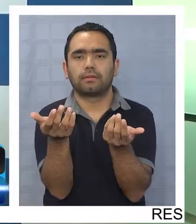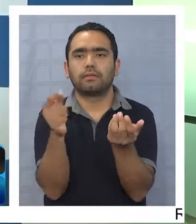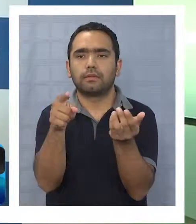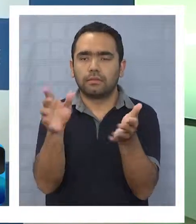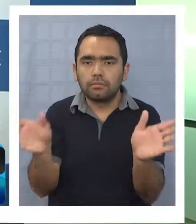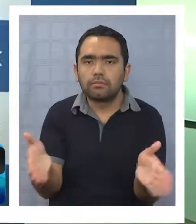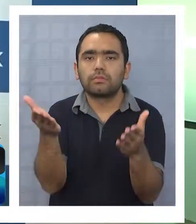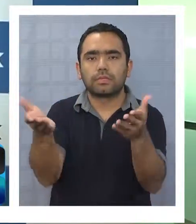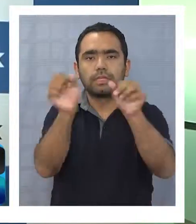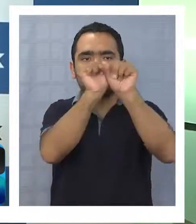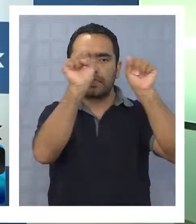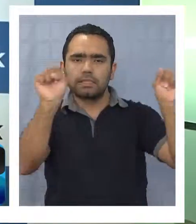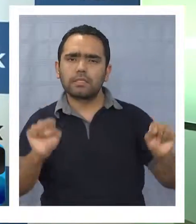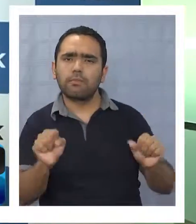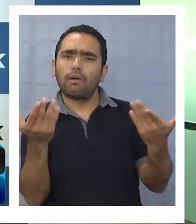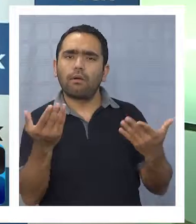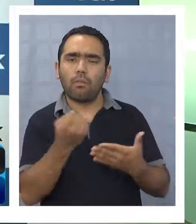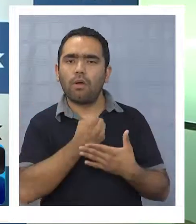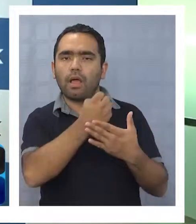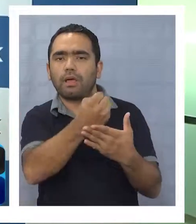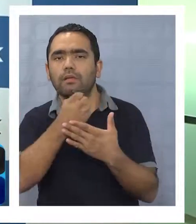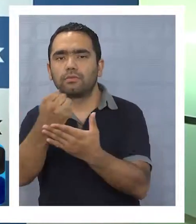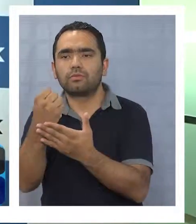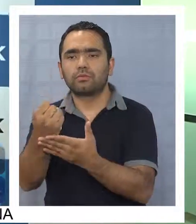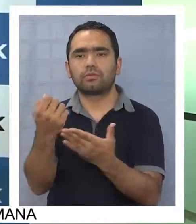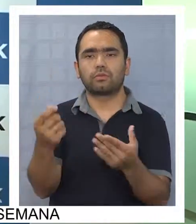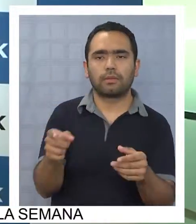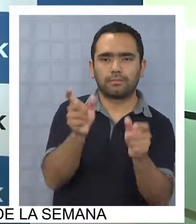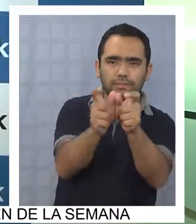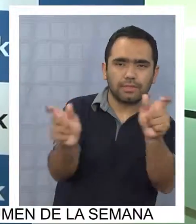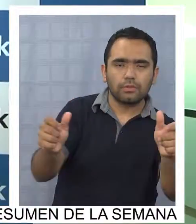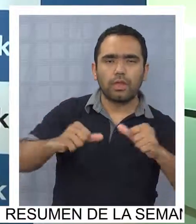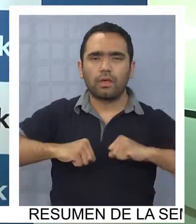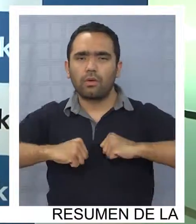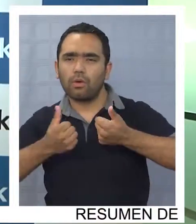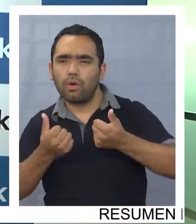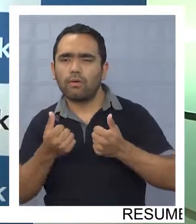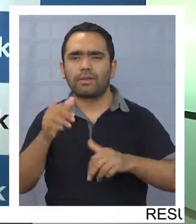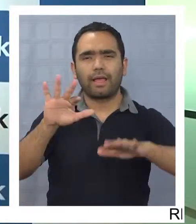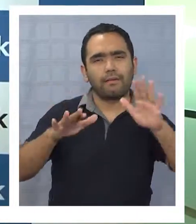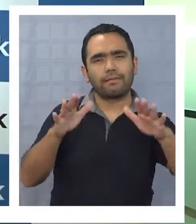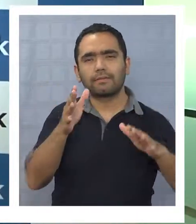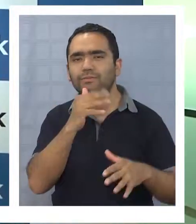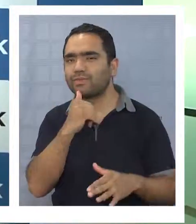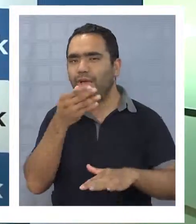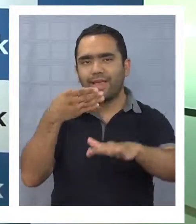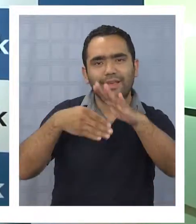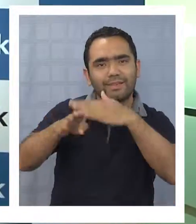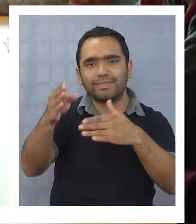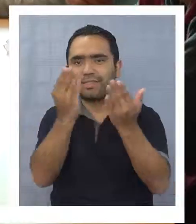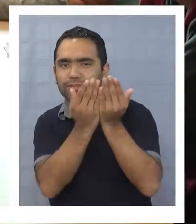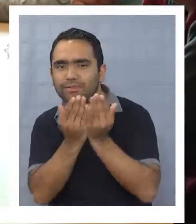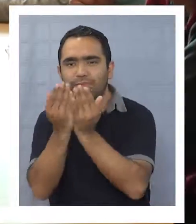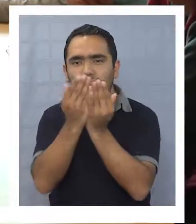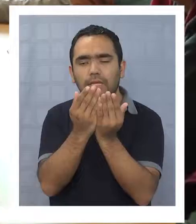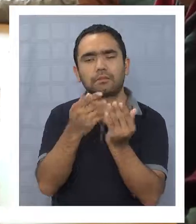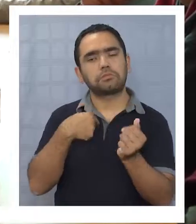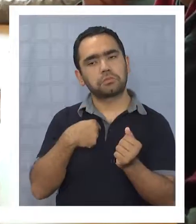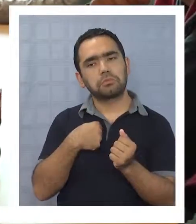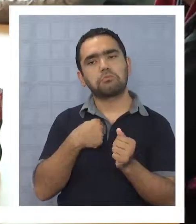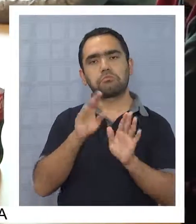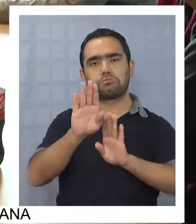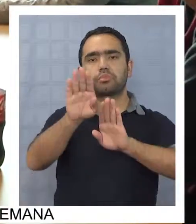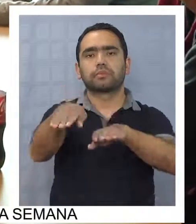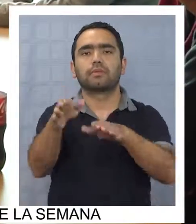este sistema de ayudas a niños que por sus condiciones económicas no tienen acceso fácil a los estudios